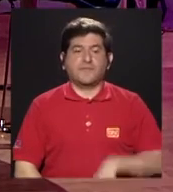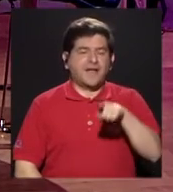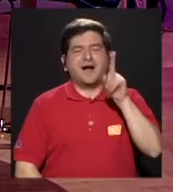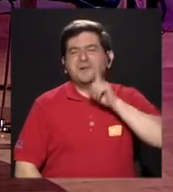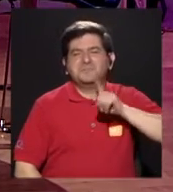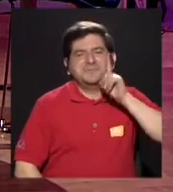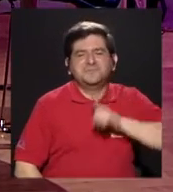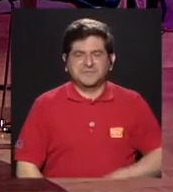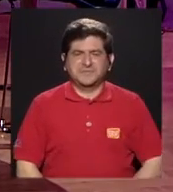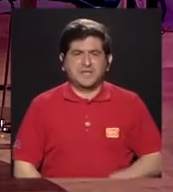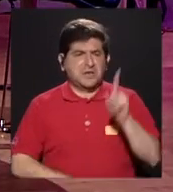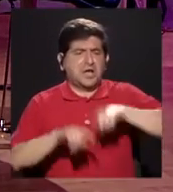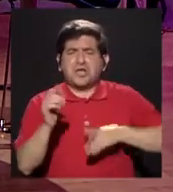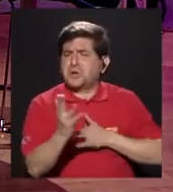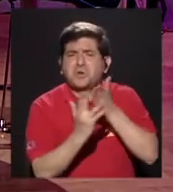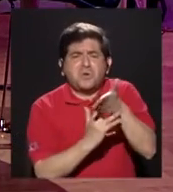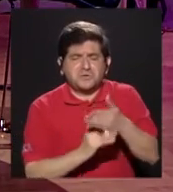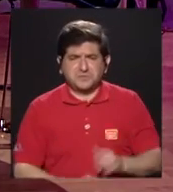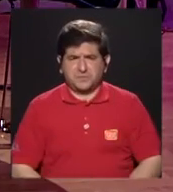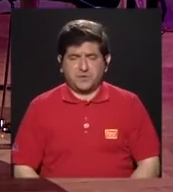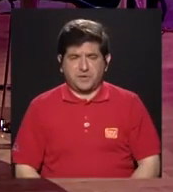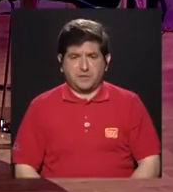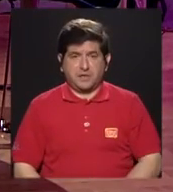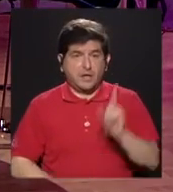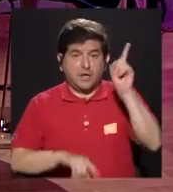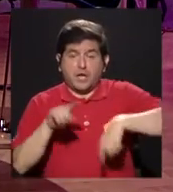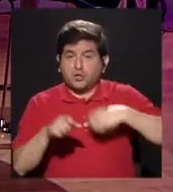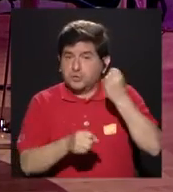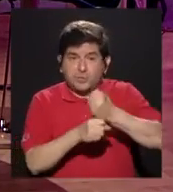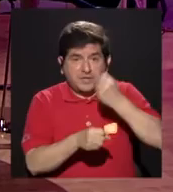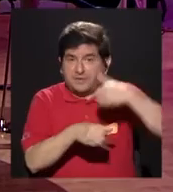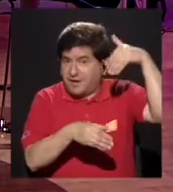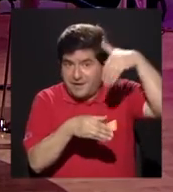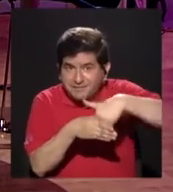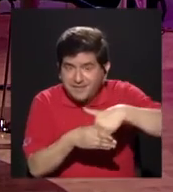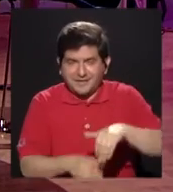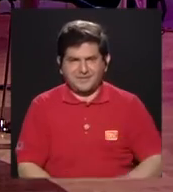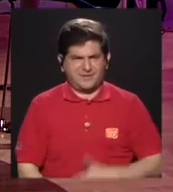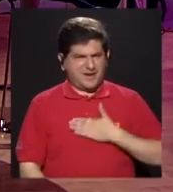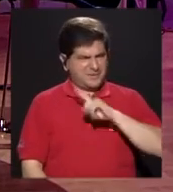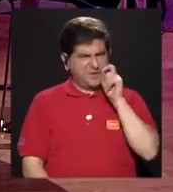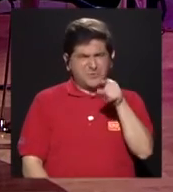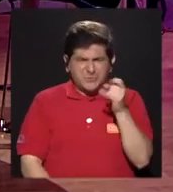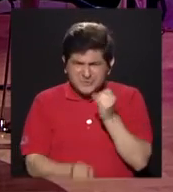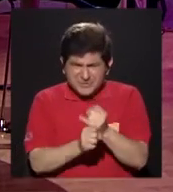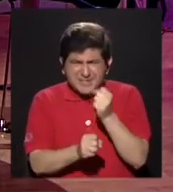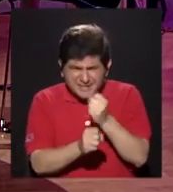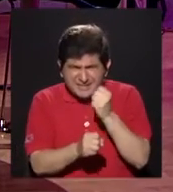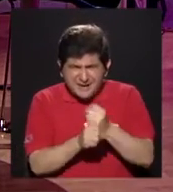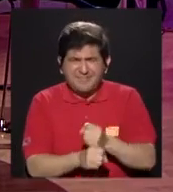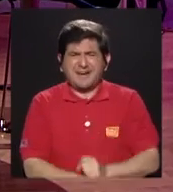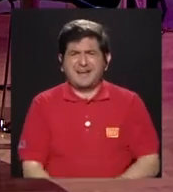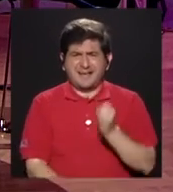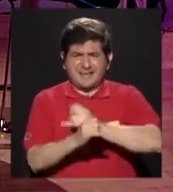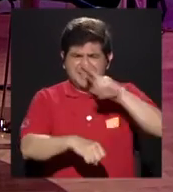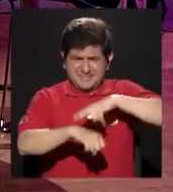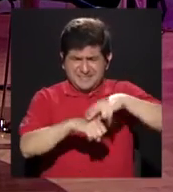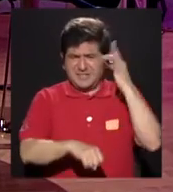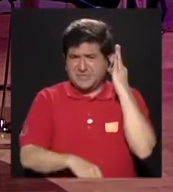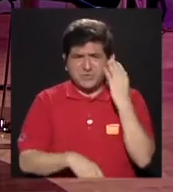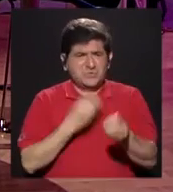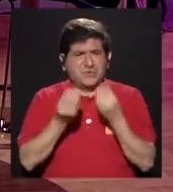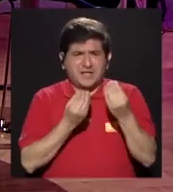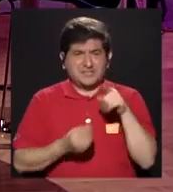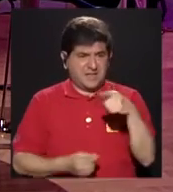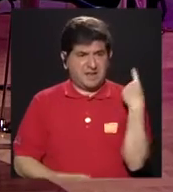mito de que no se puede entrar que no se puede ser incluso que no se puede trabajar para mí me no pregunta pero se trabaja ahí y qué hace ahí no es cierto que